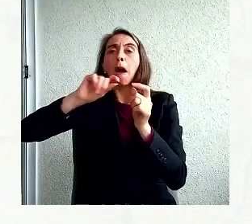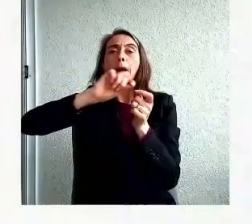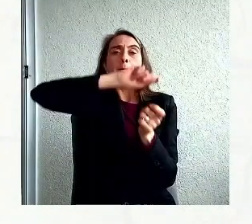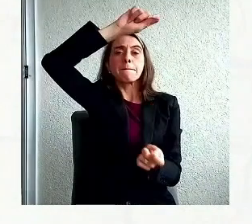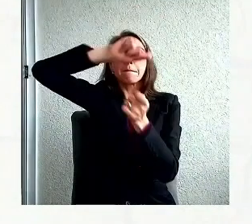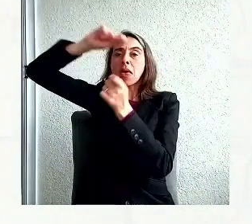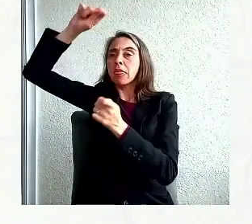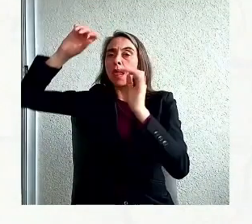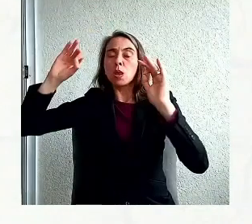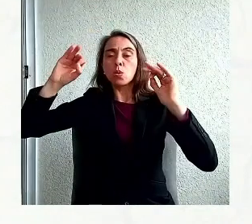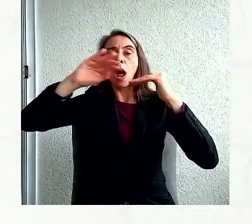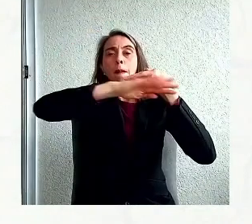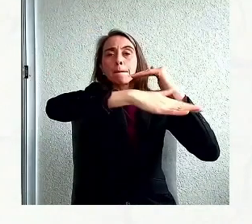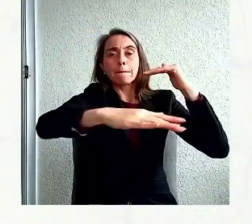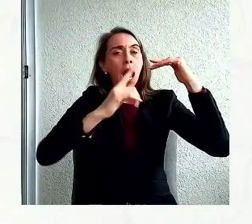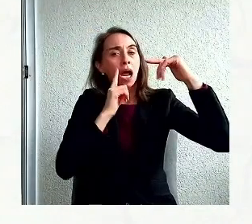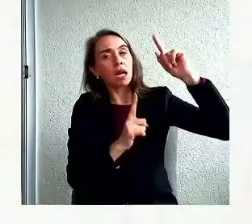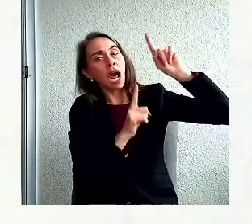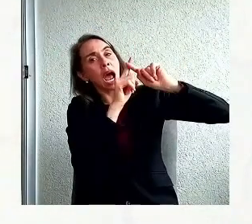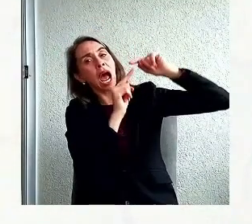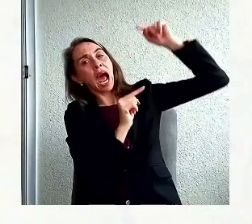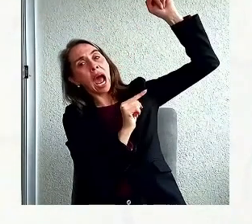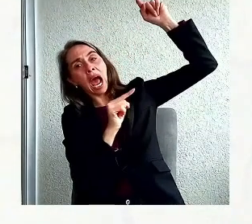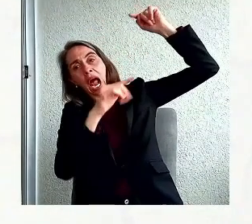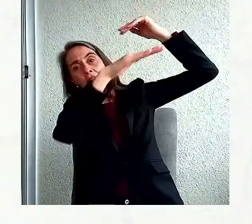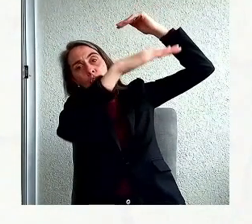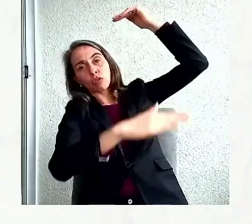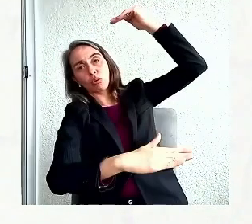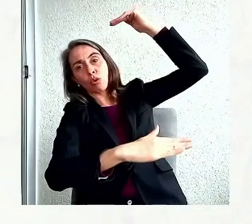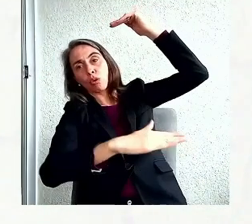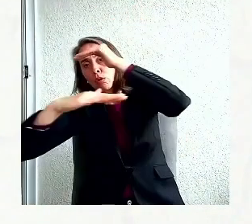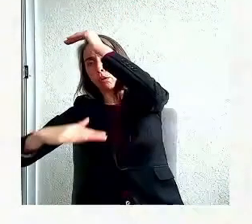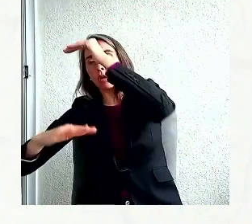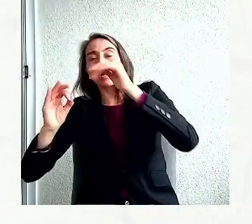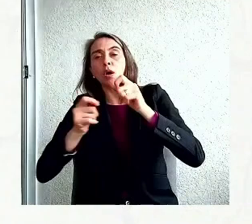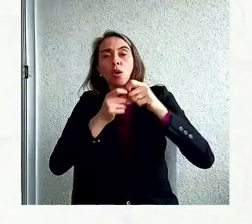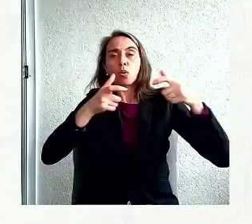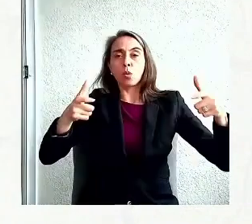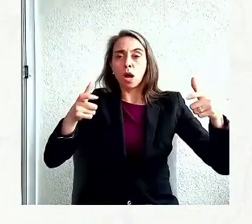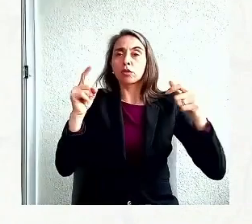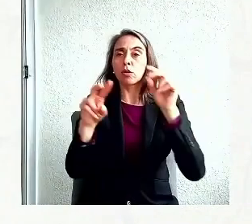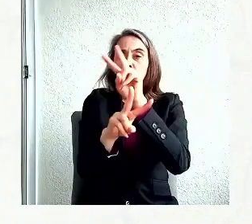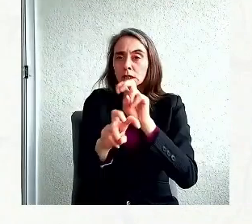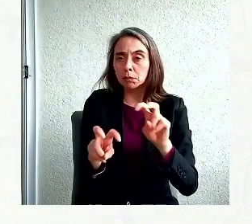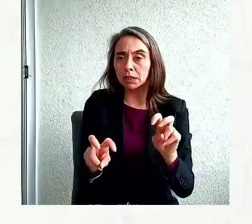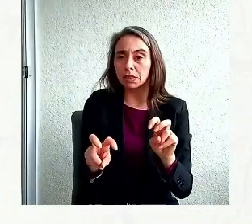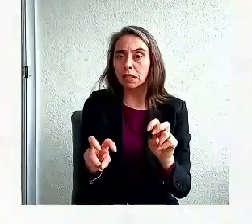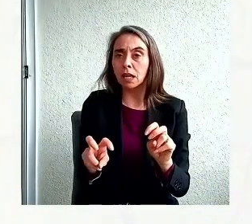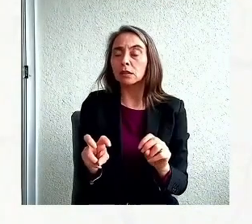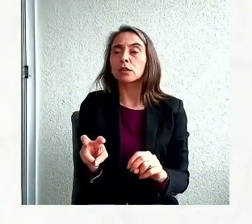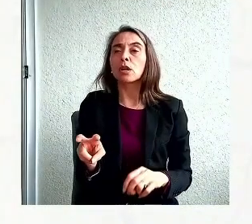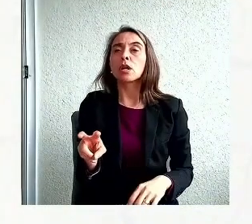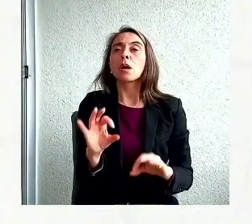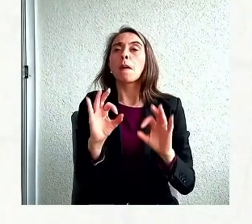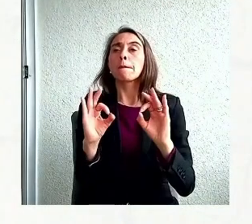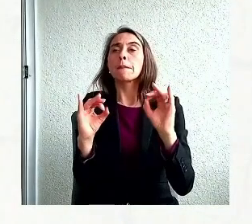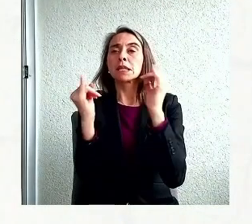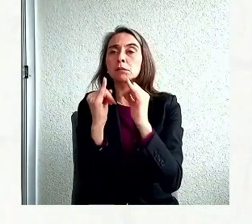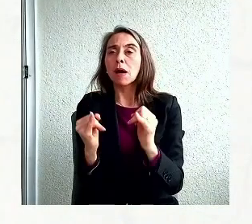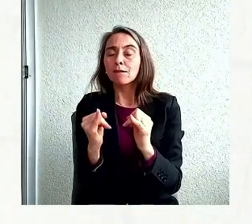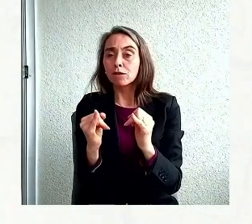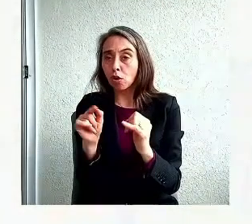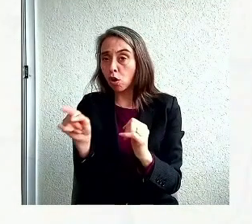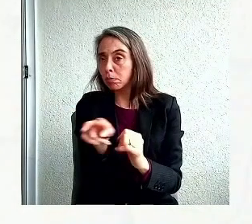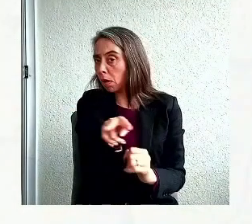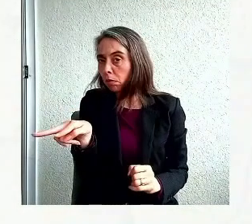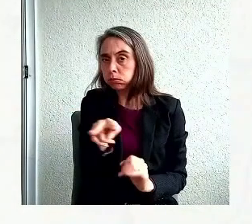mismo clúster desde el punto de vista climático. Por lo tanto, hablando desde el punto de vista de cambio climático, deberían de experimentar el mismo tipo de pérdida de masa, sin embargo, no